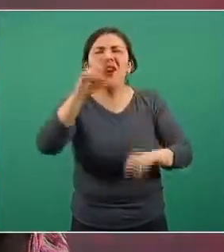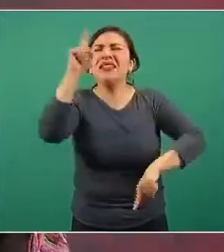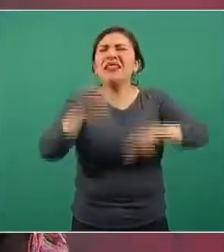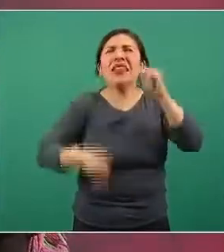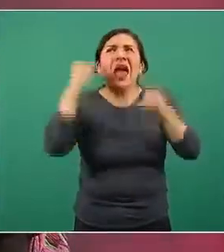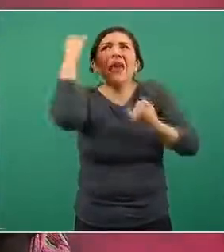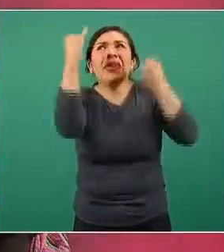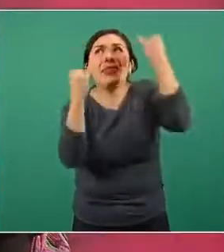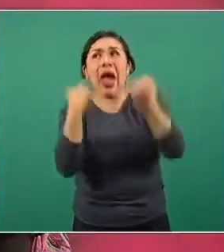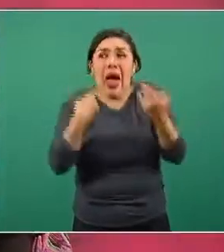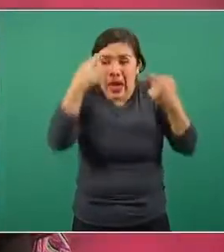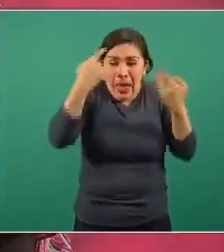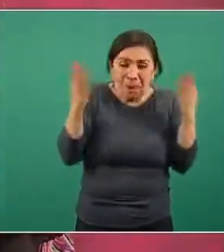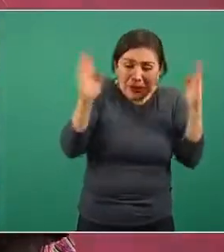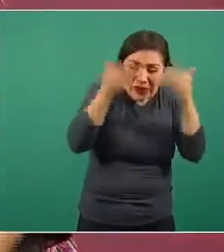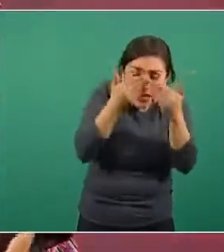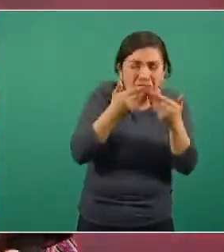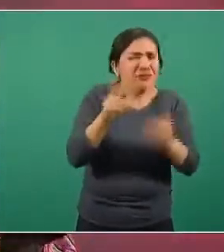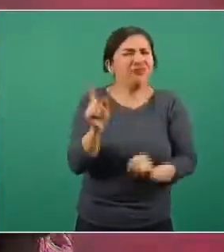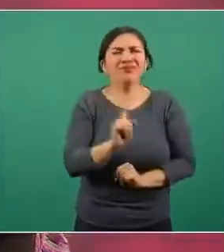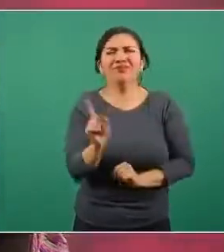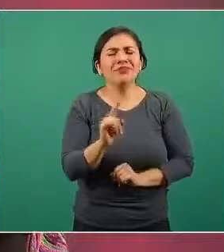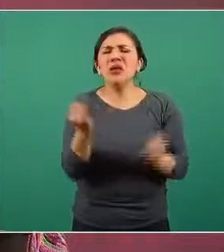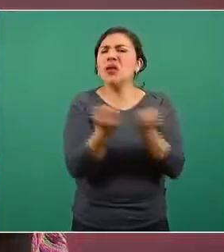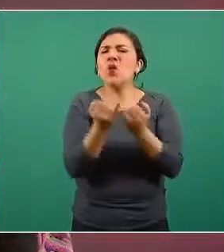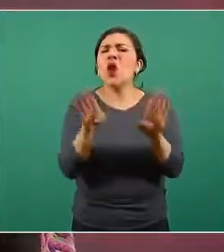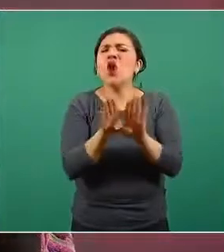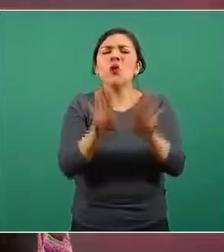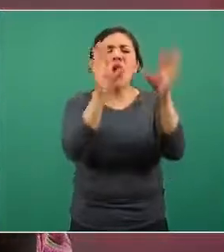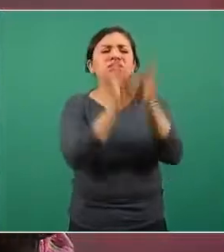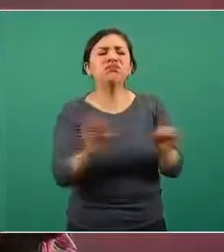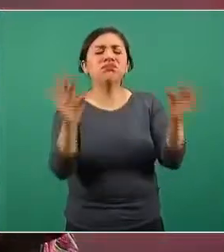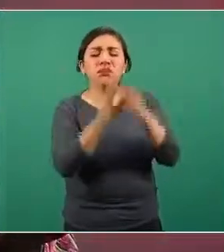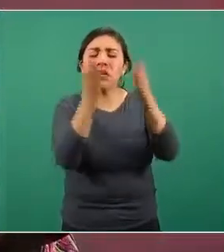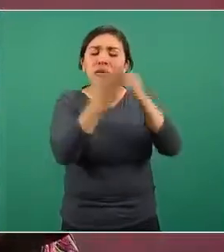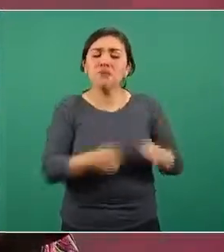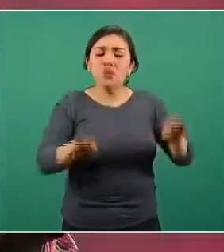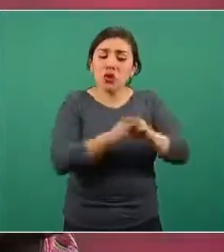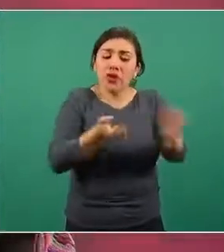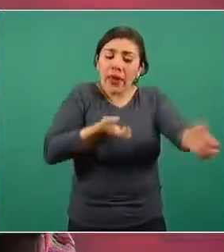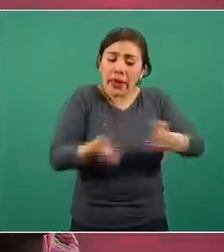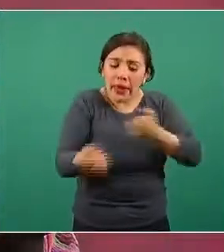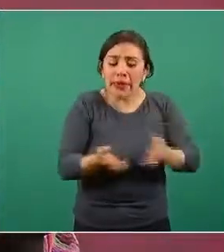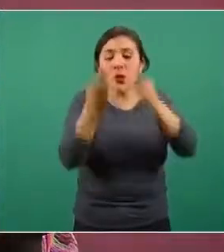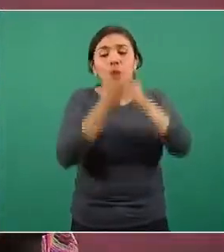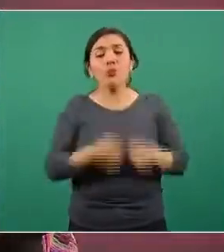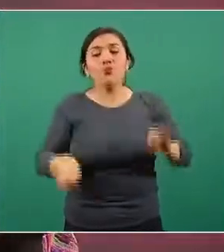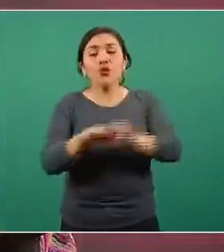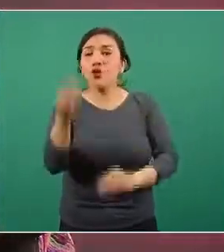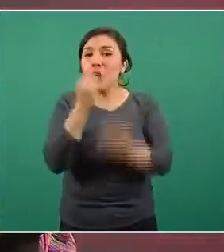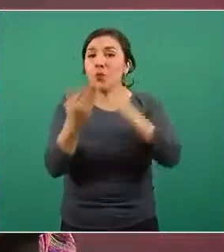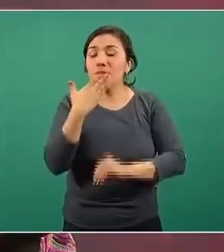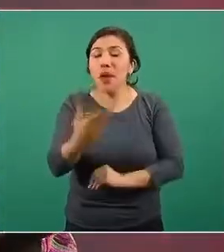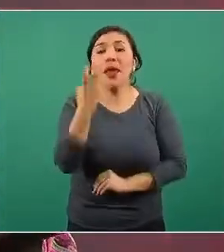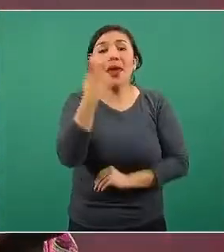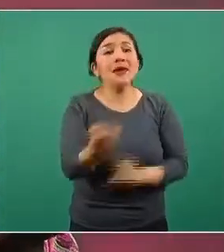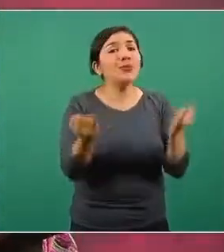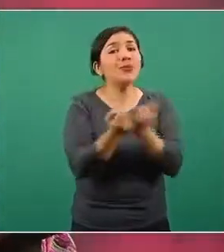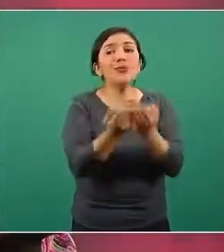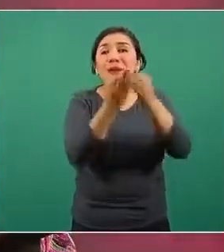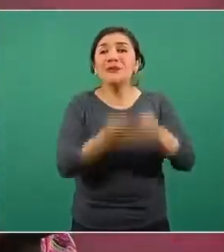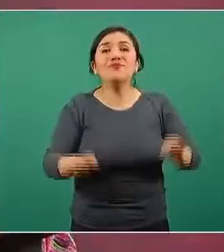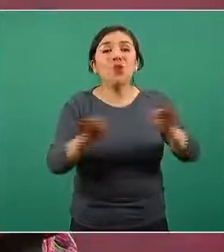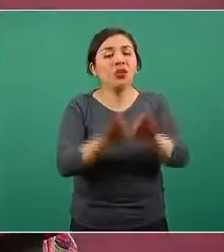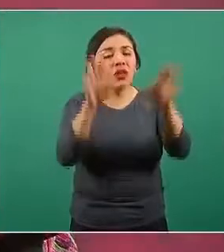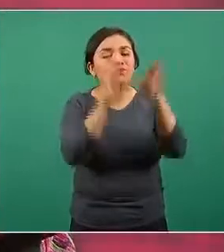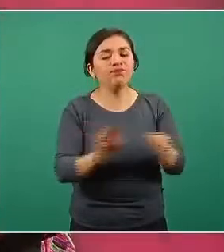hacerlo parte, así como hablamos de nutrición y hablamos de la importancia del ejercicio, pues también tenemos que hablar sobre la importancia